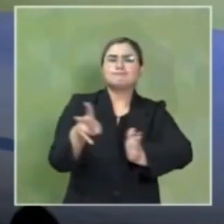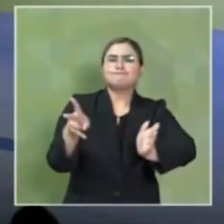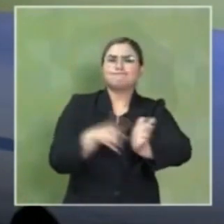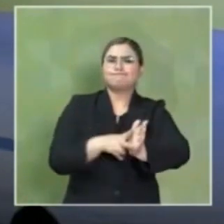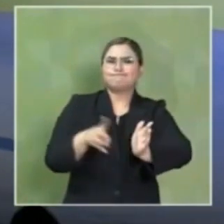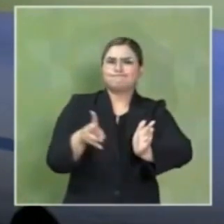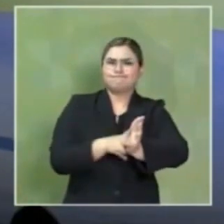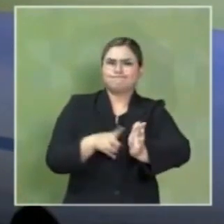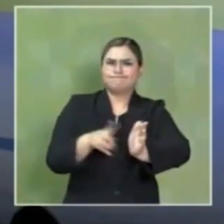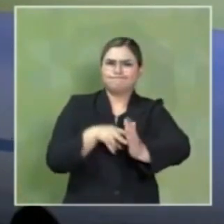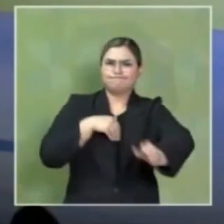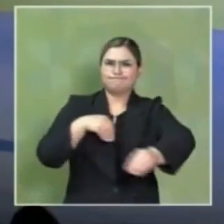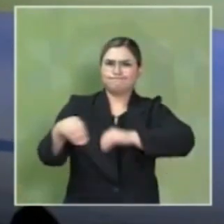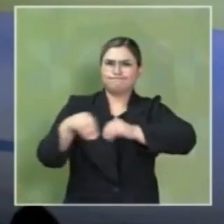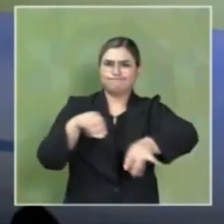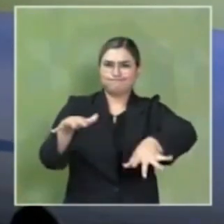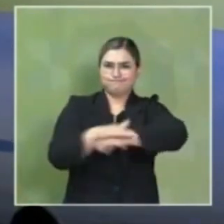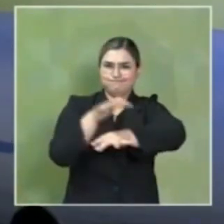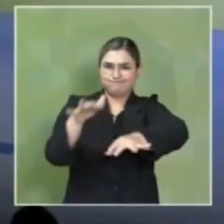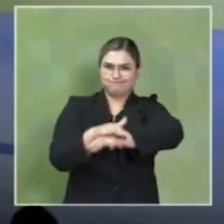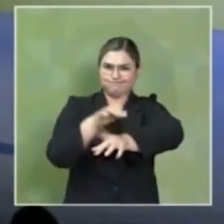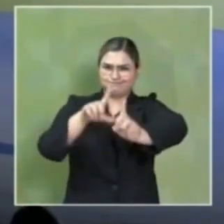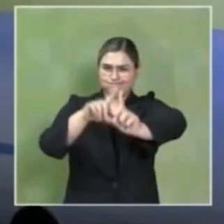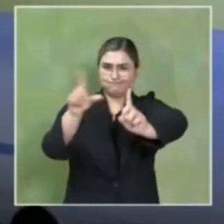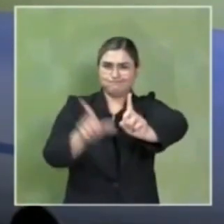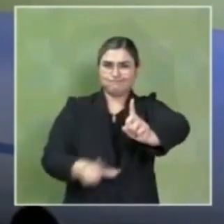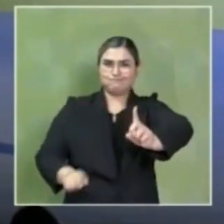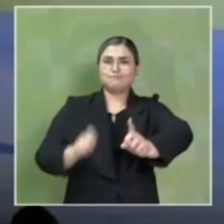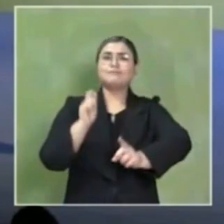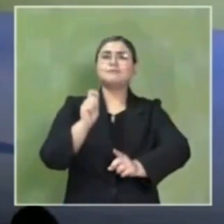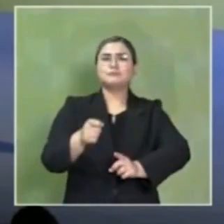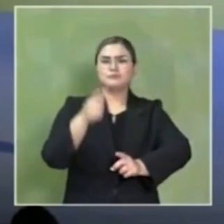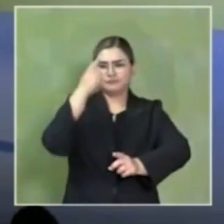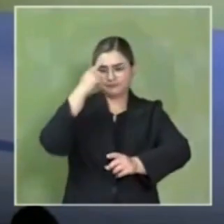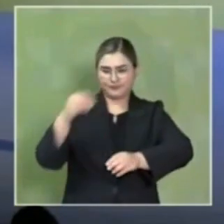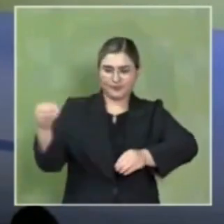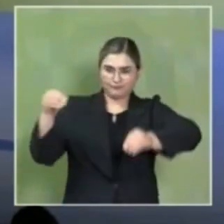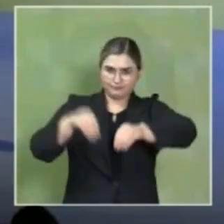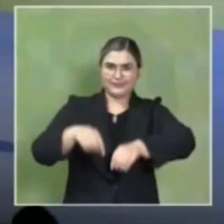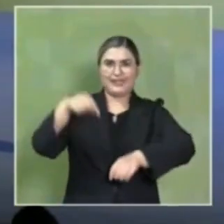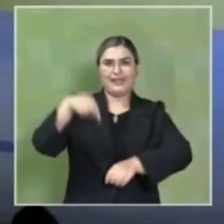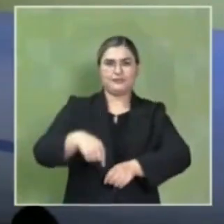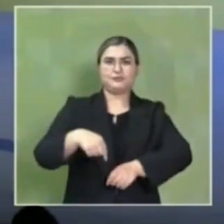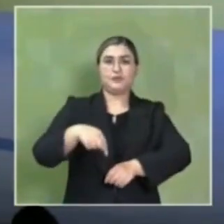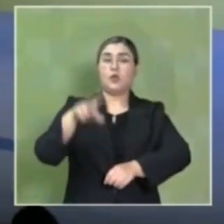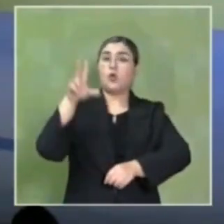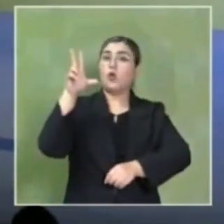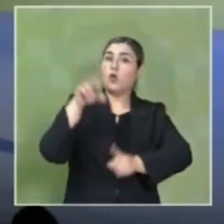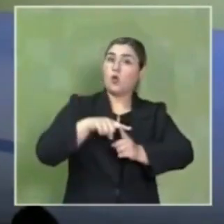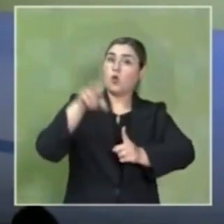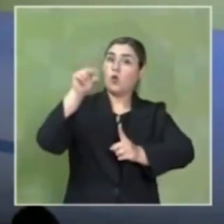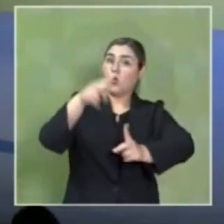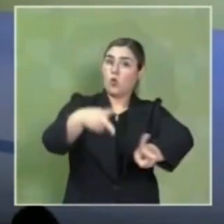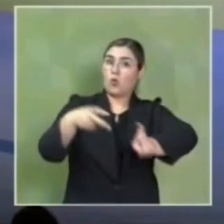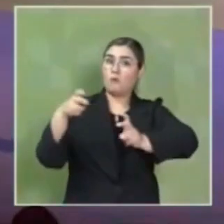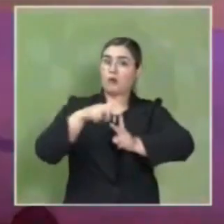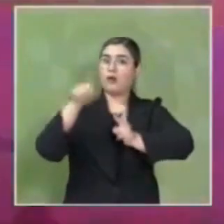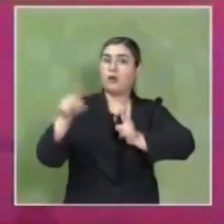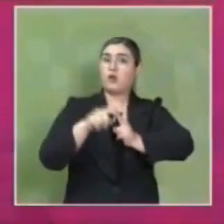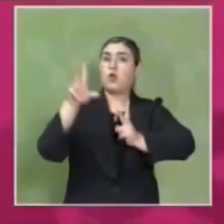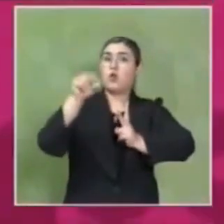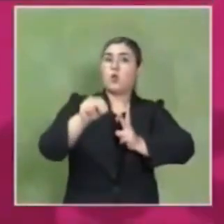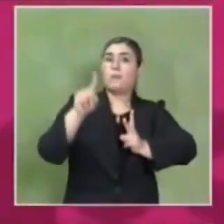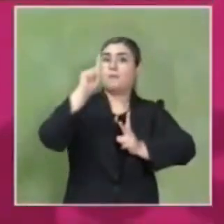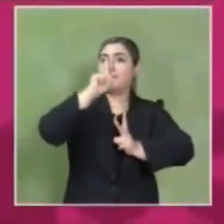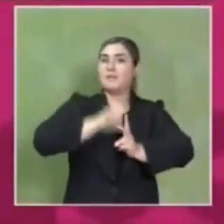informe? Lo mismo, o sea, las inversiones, las becas, apoyo a instituciones de seguridad,